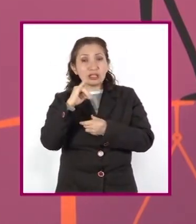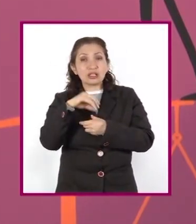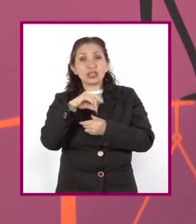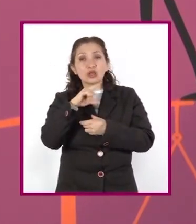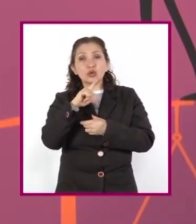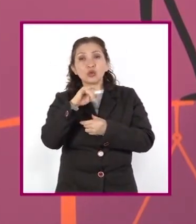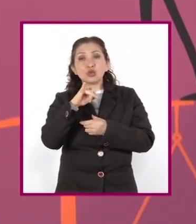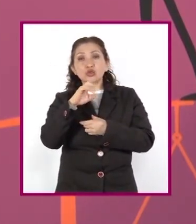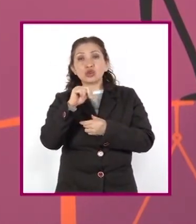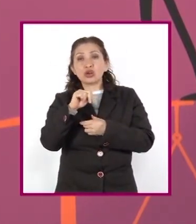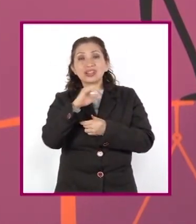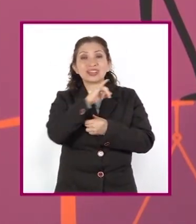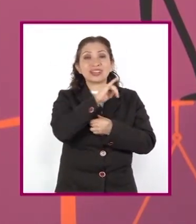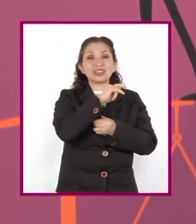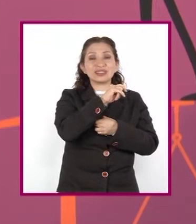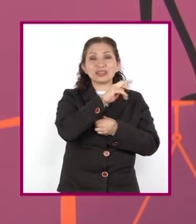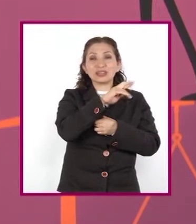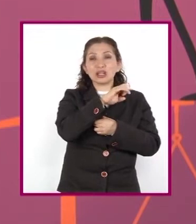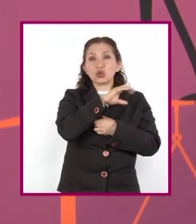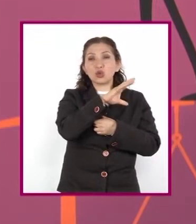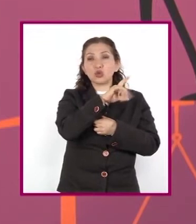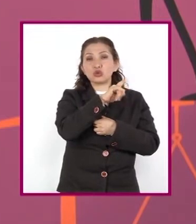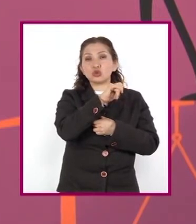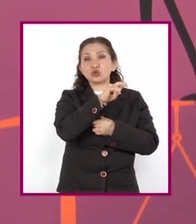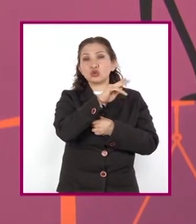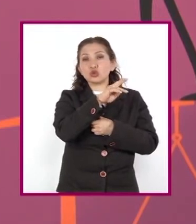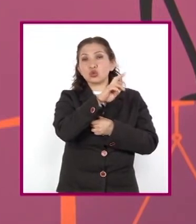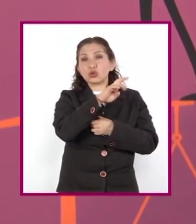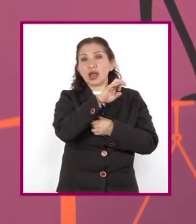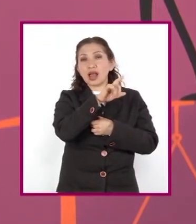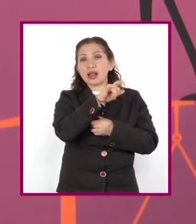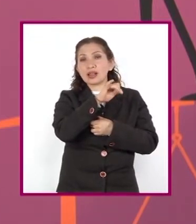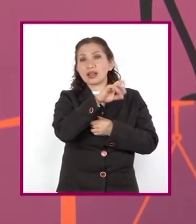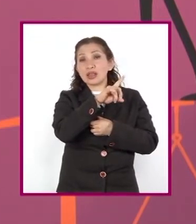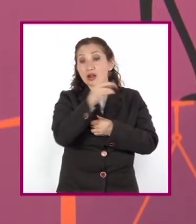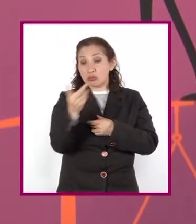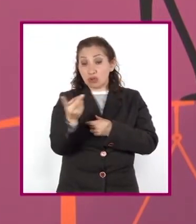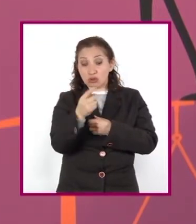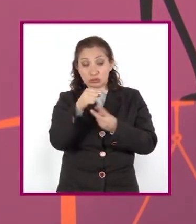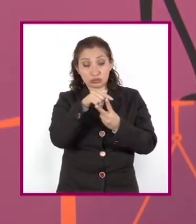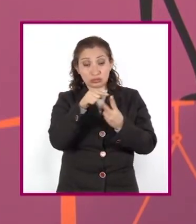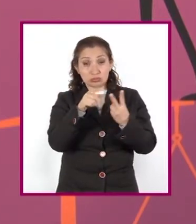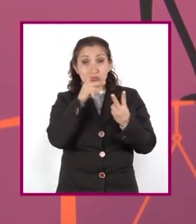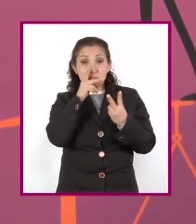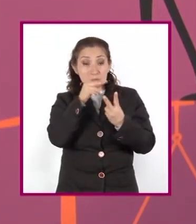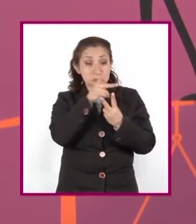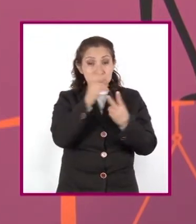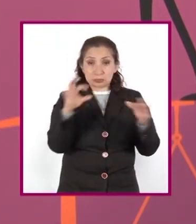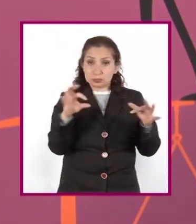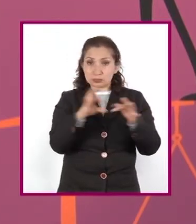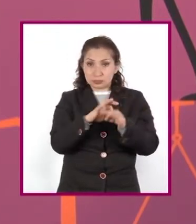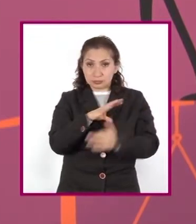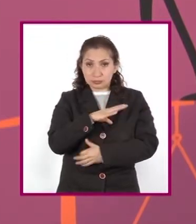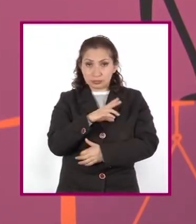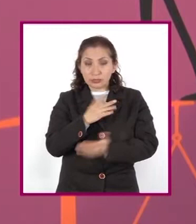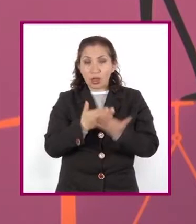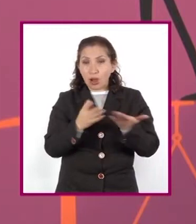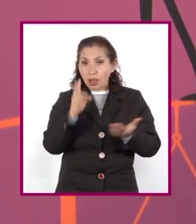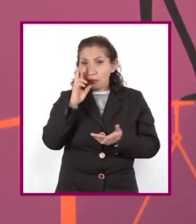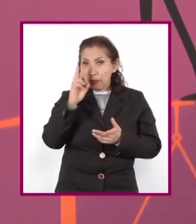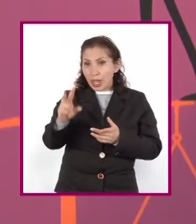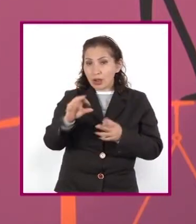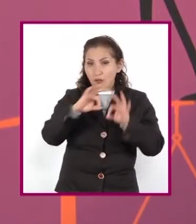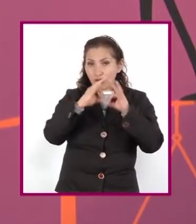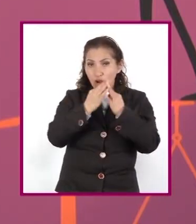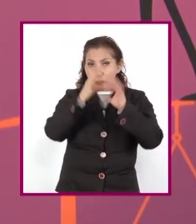interculturalidad. Ambos términos están estrechamente relacionados. ¿Qué les parece si ven el siguiente esquema